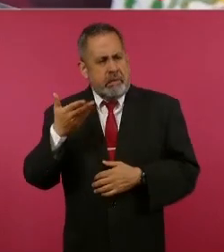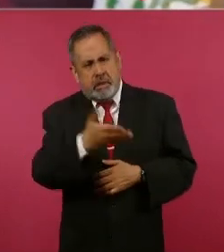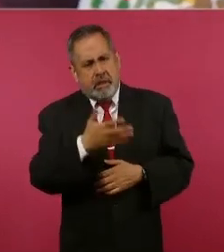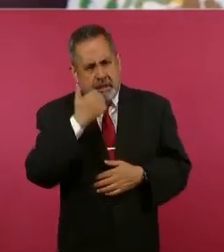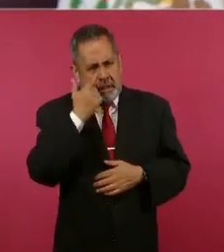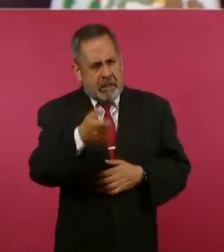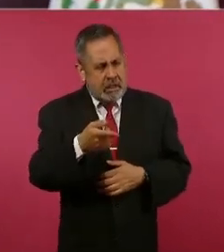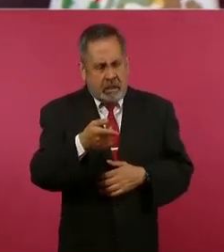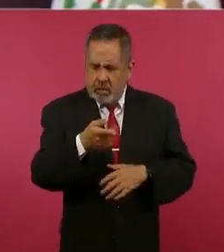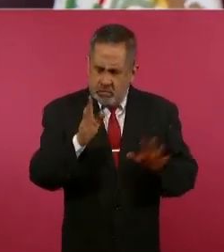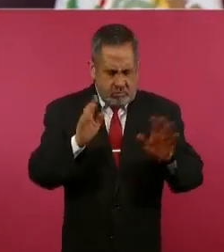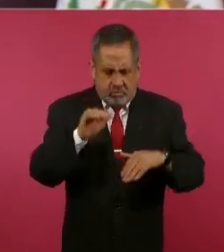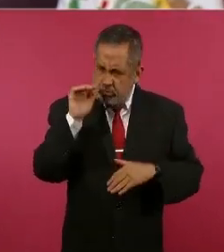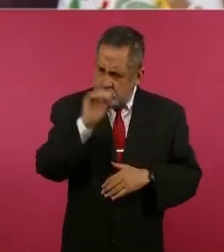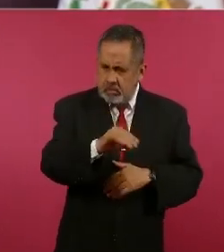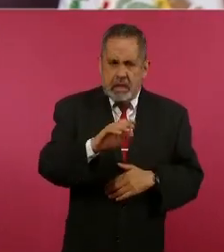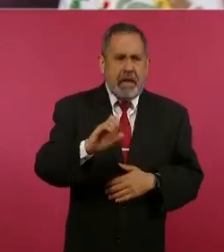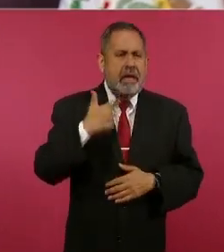pueda